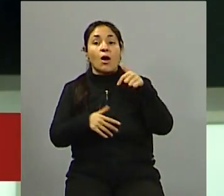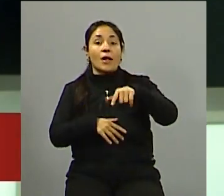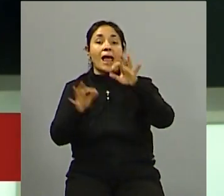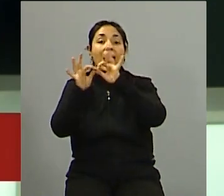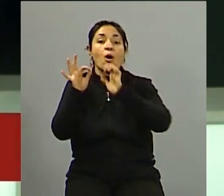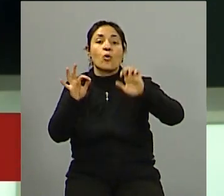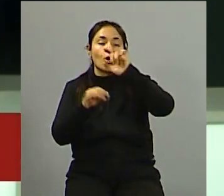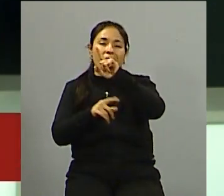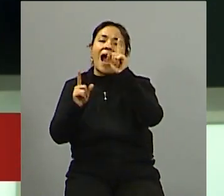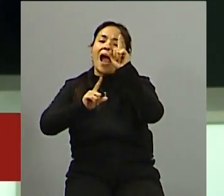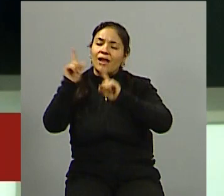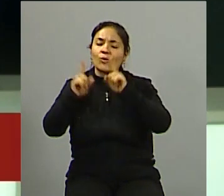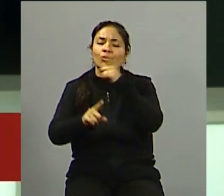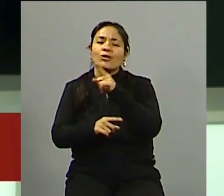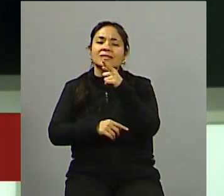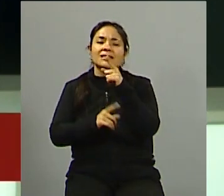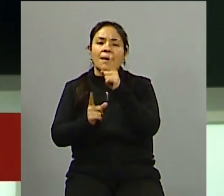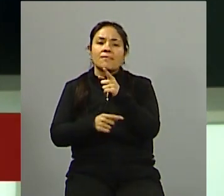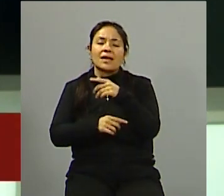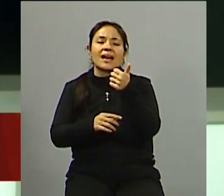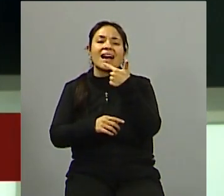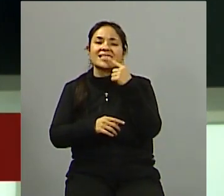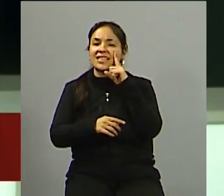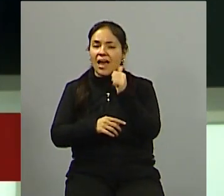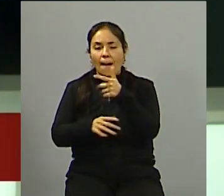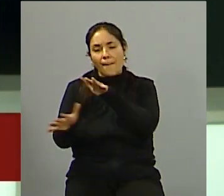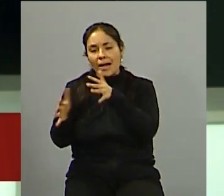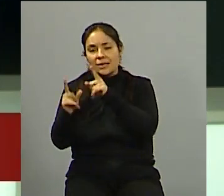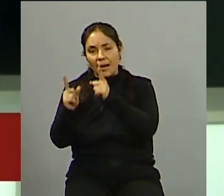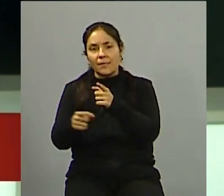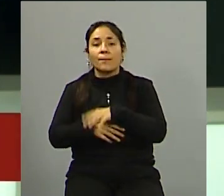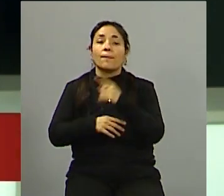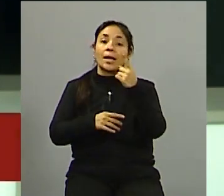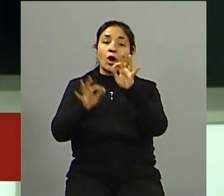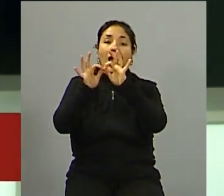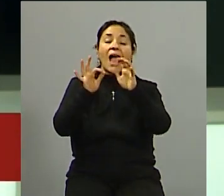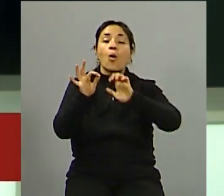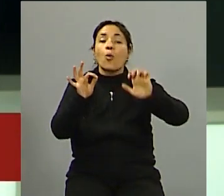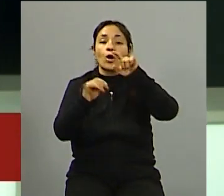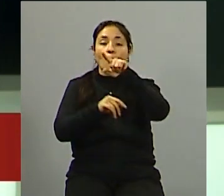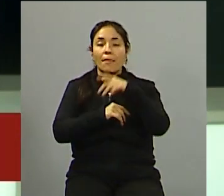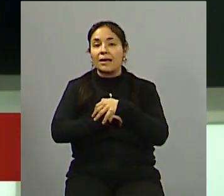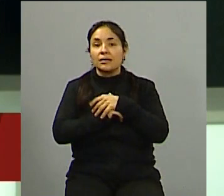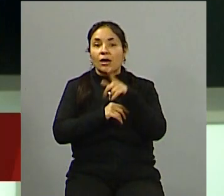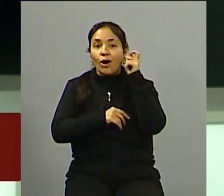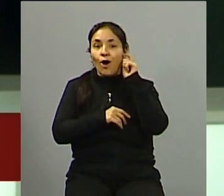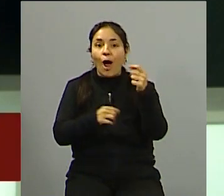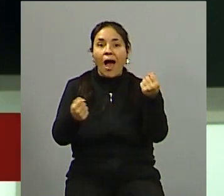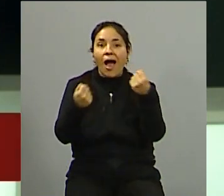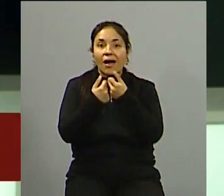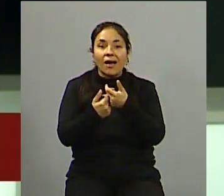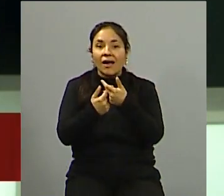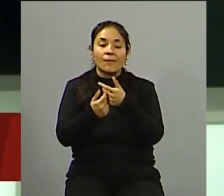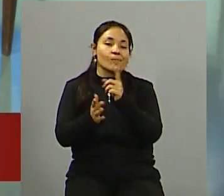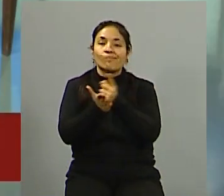sudeste asiático tienen por ahí algunas características particulares, pero los sistemas parlamentaristas europeos no logran esos consensos que lograban